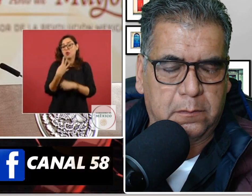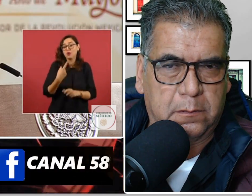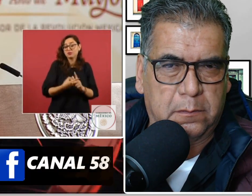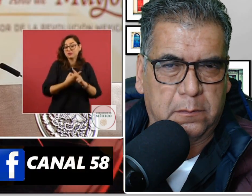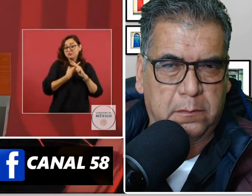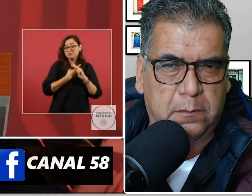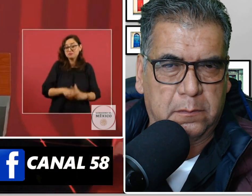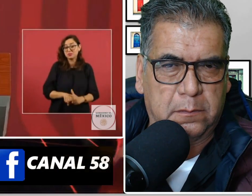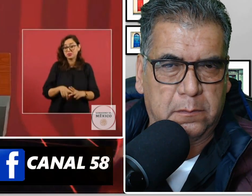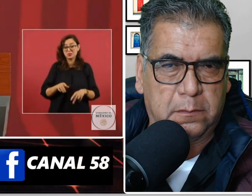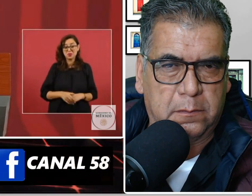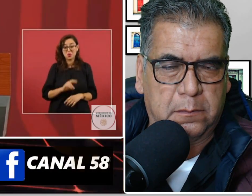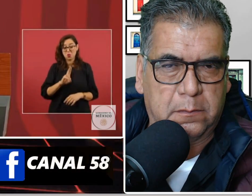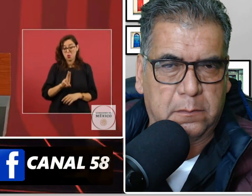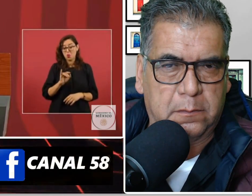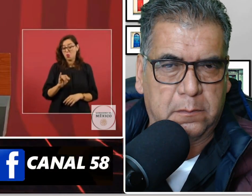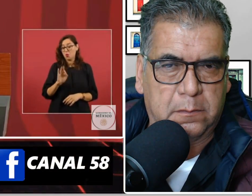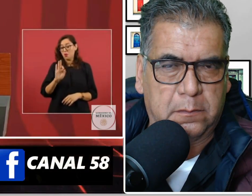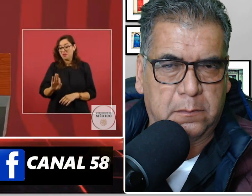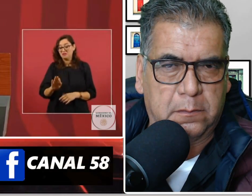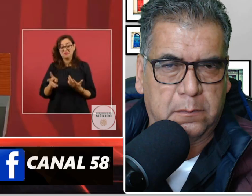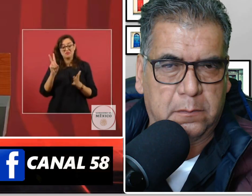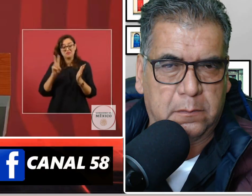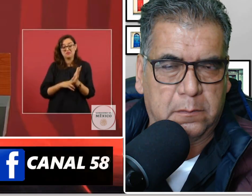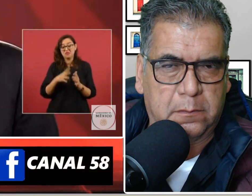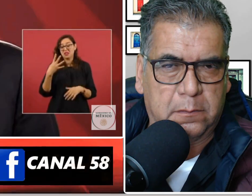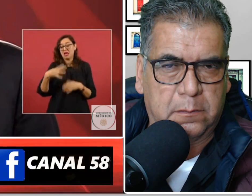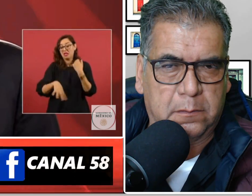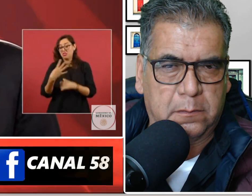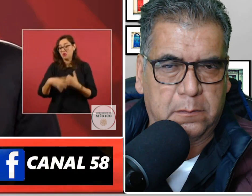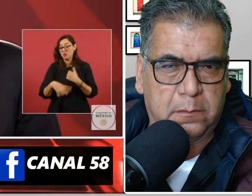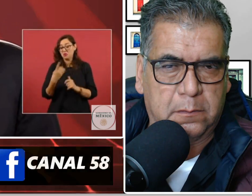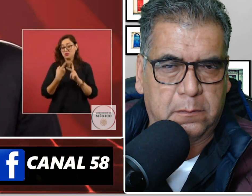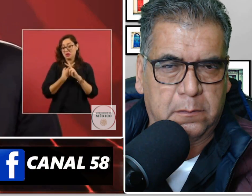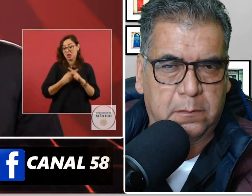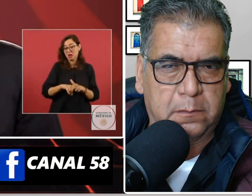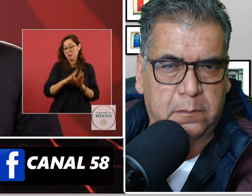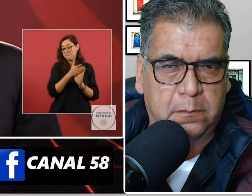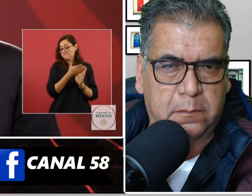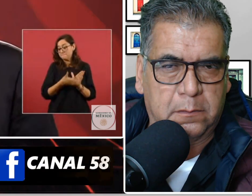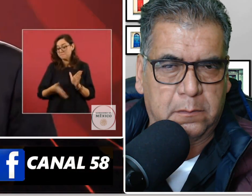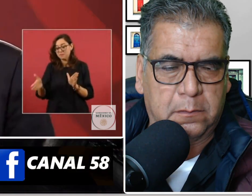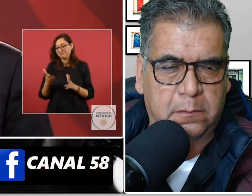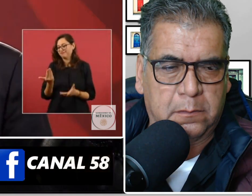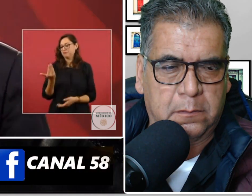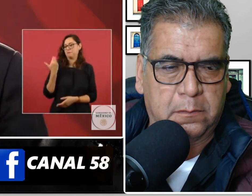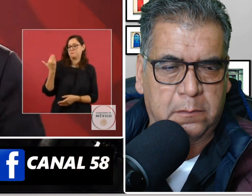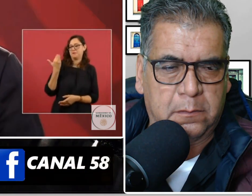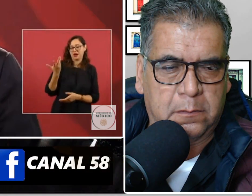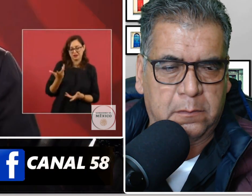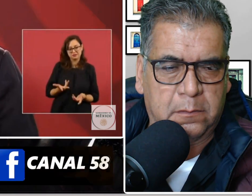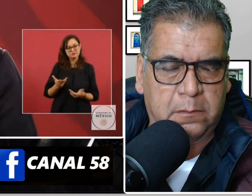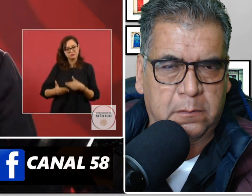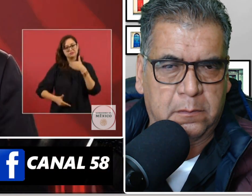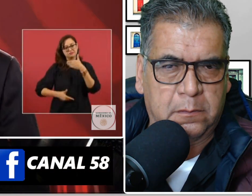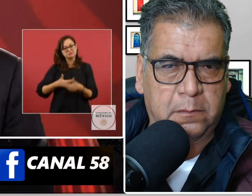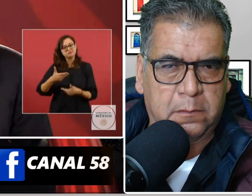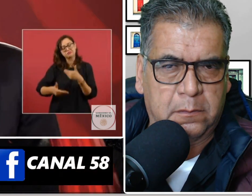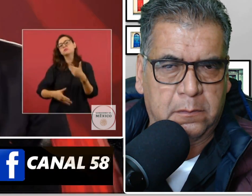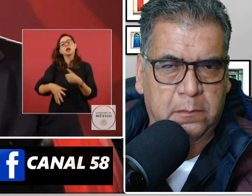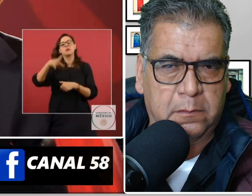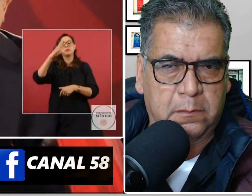Entonces, como consecuencia de eso, evidentemente, si alguien tiene una cuenta bancaria abierta antes de ingresar a la lista de